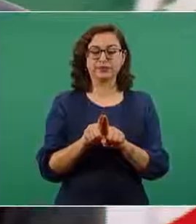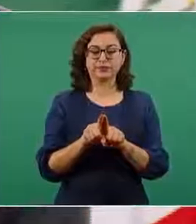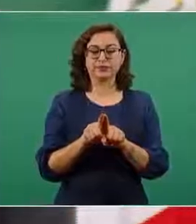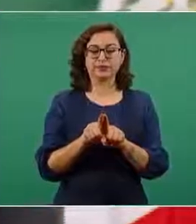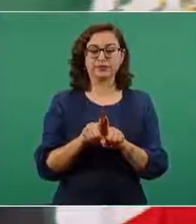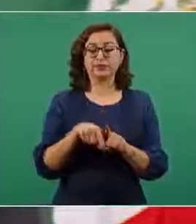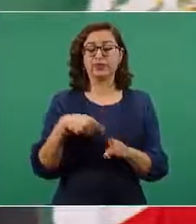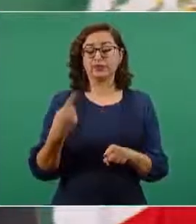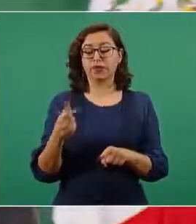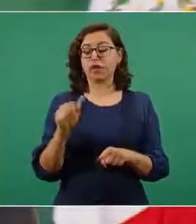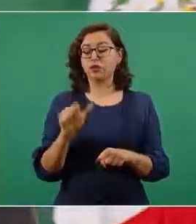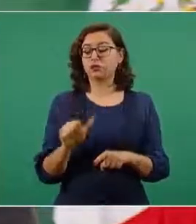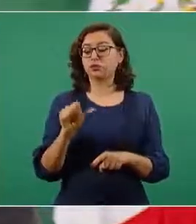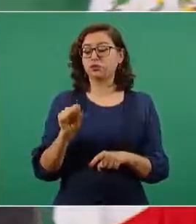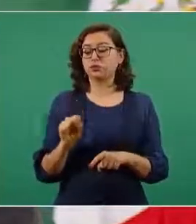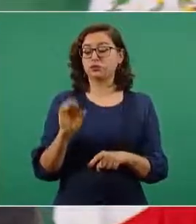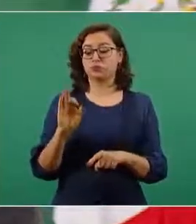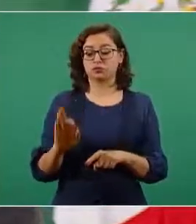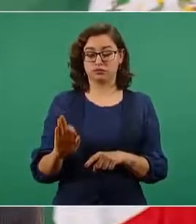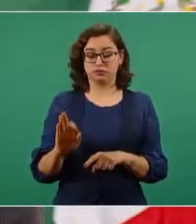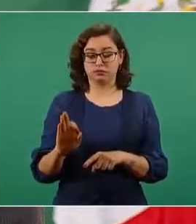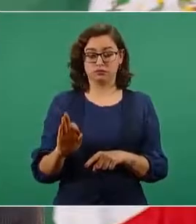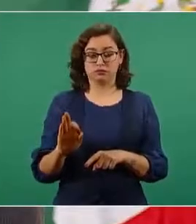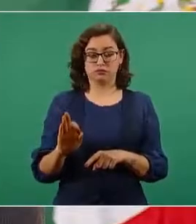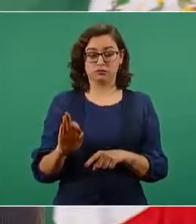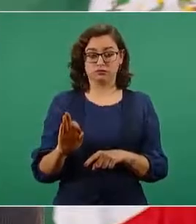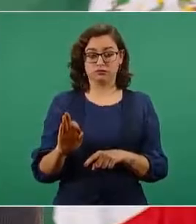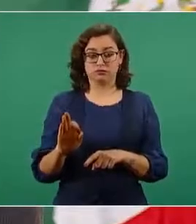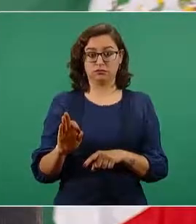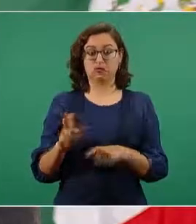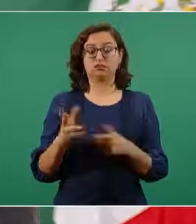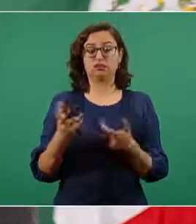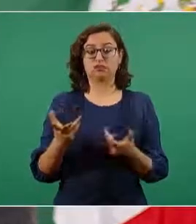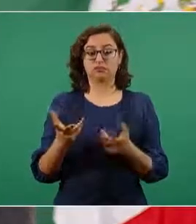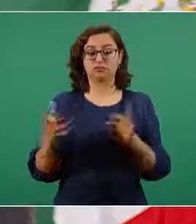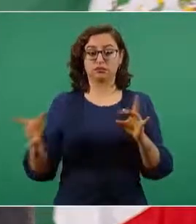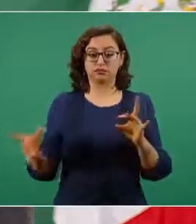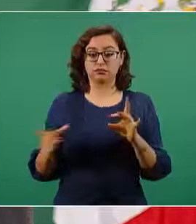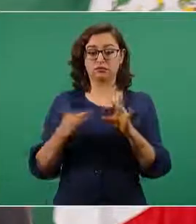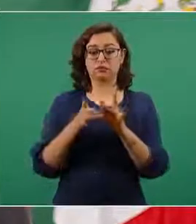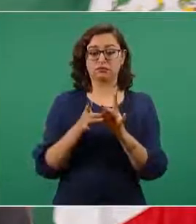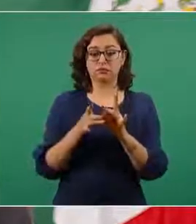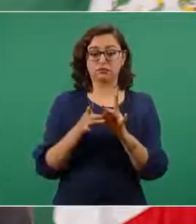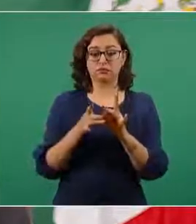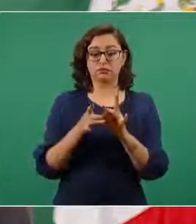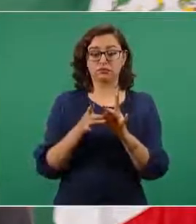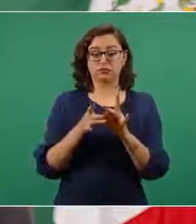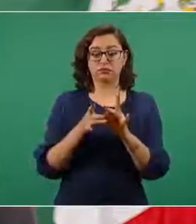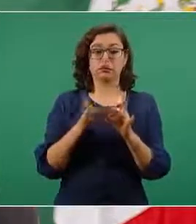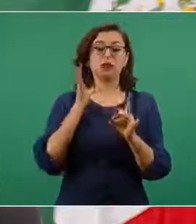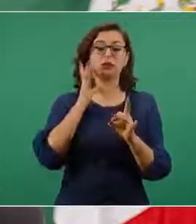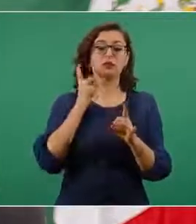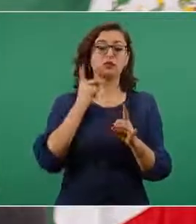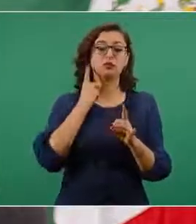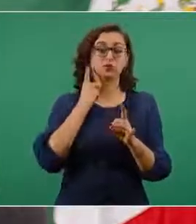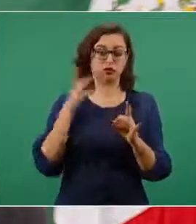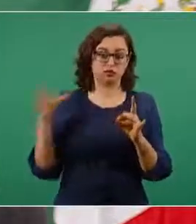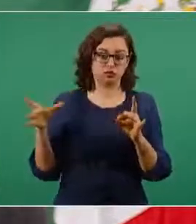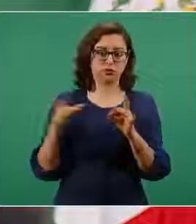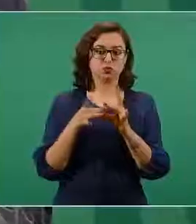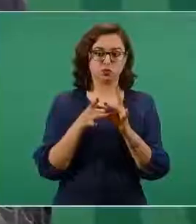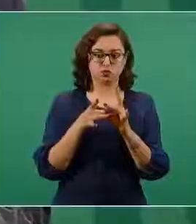la Auditoría Superior de la Federación, dependiente de la Cámara de Diputados.